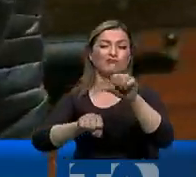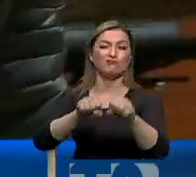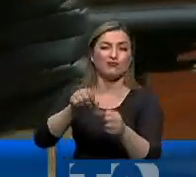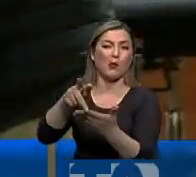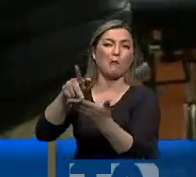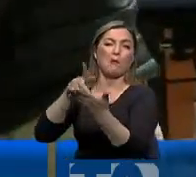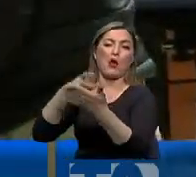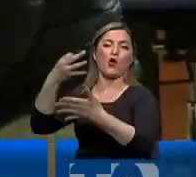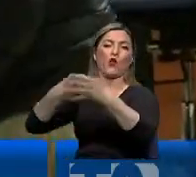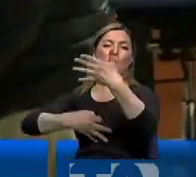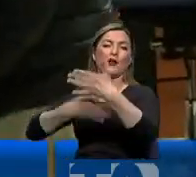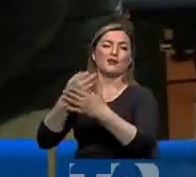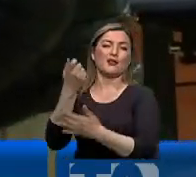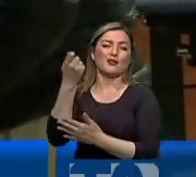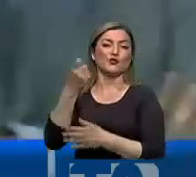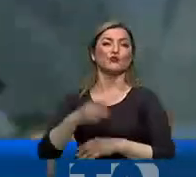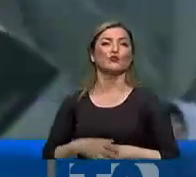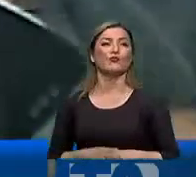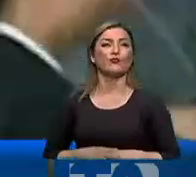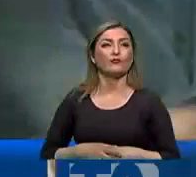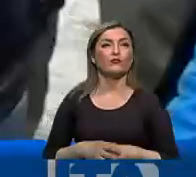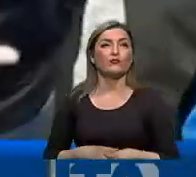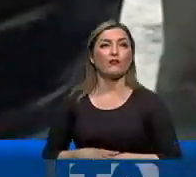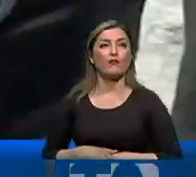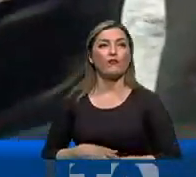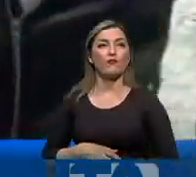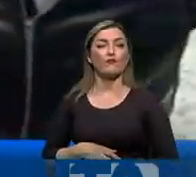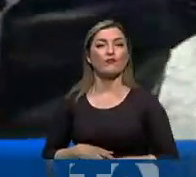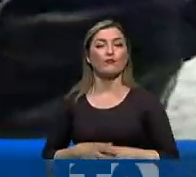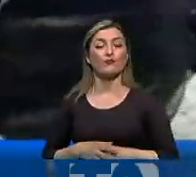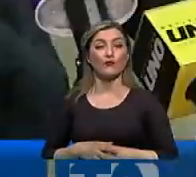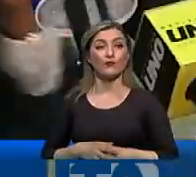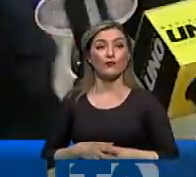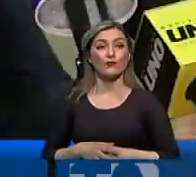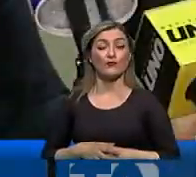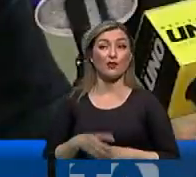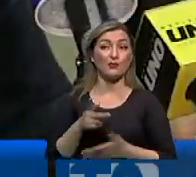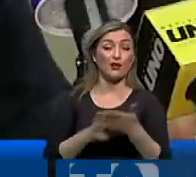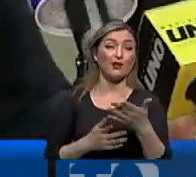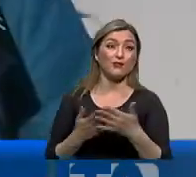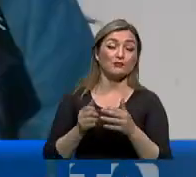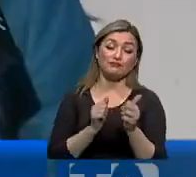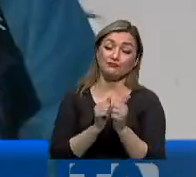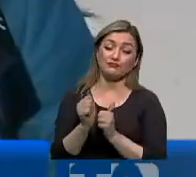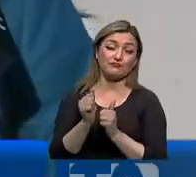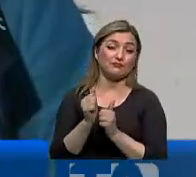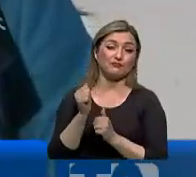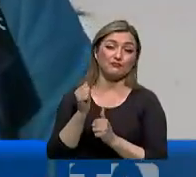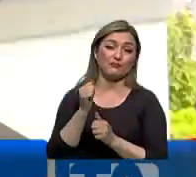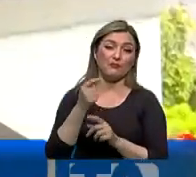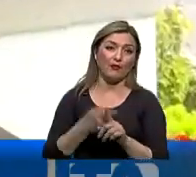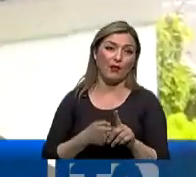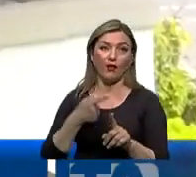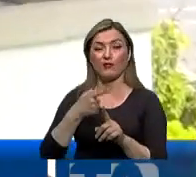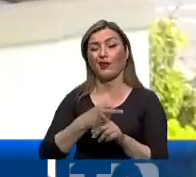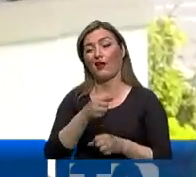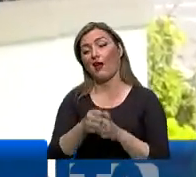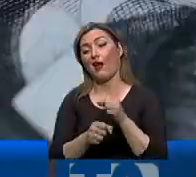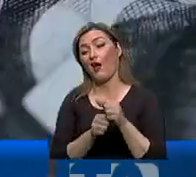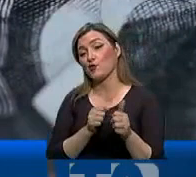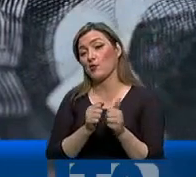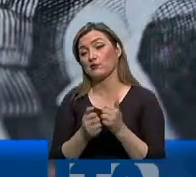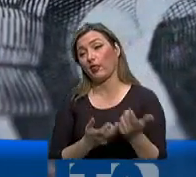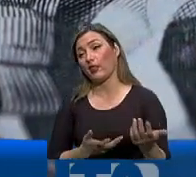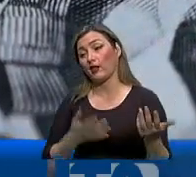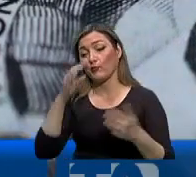de la reparación integral a cada sentenciado. Pero hasta que esto ocurra pueden transcurrir varios meses o quizá años